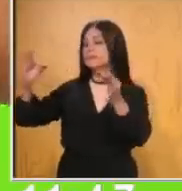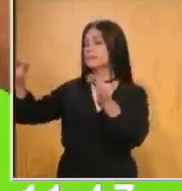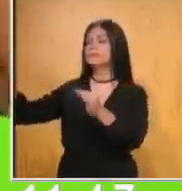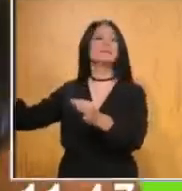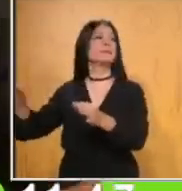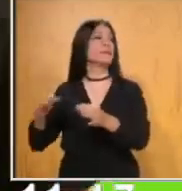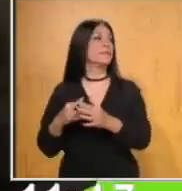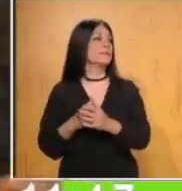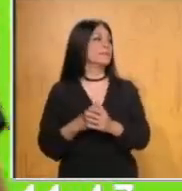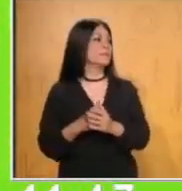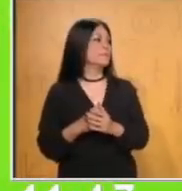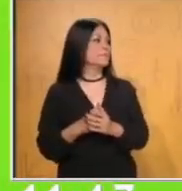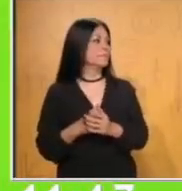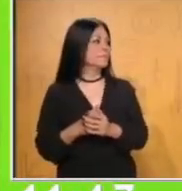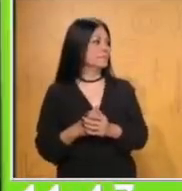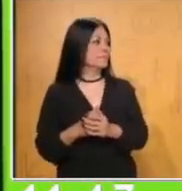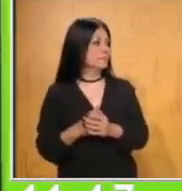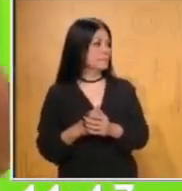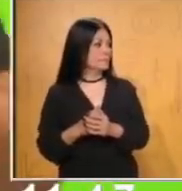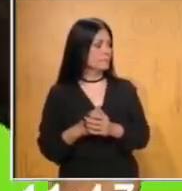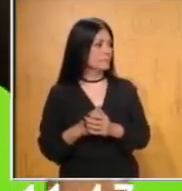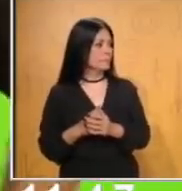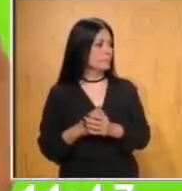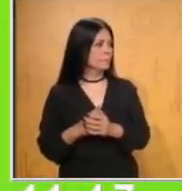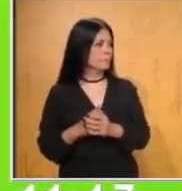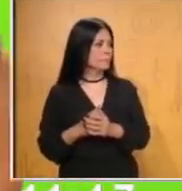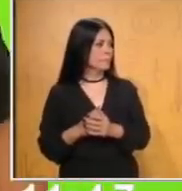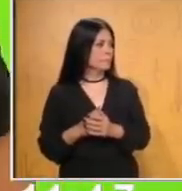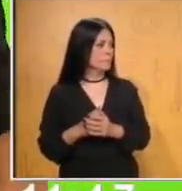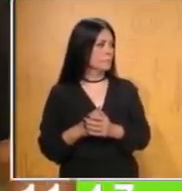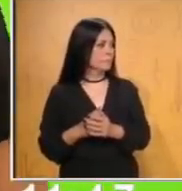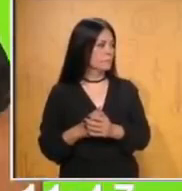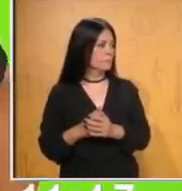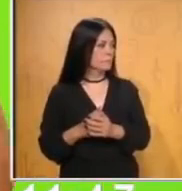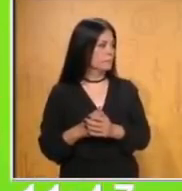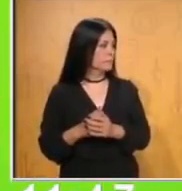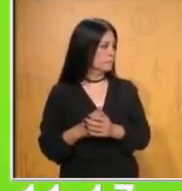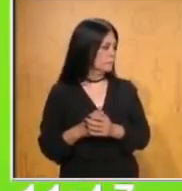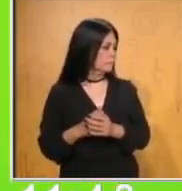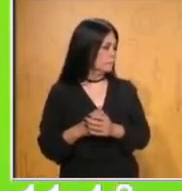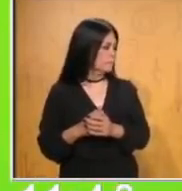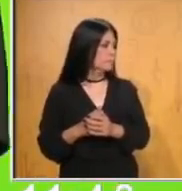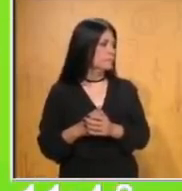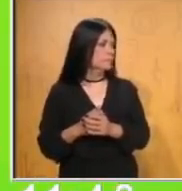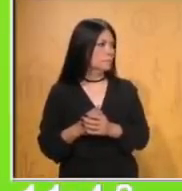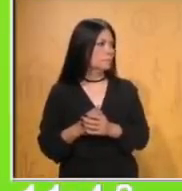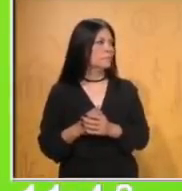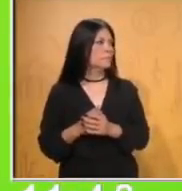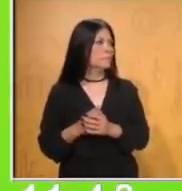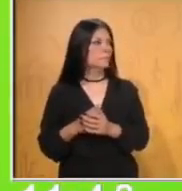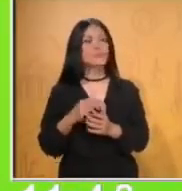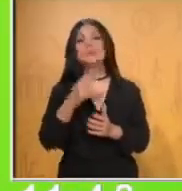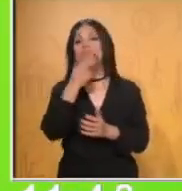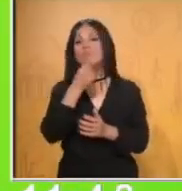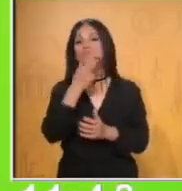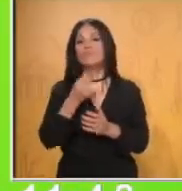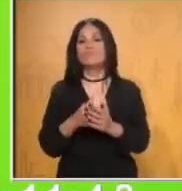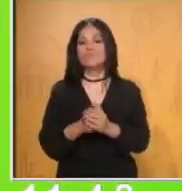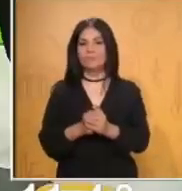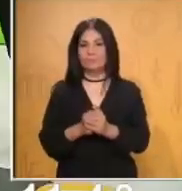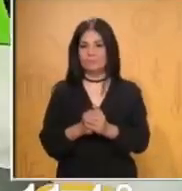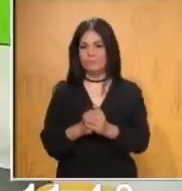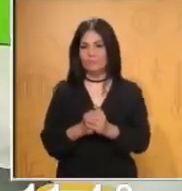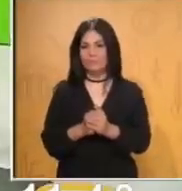entender aquí, por sobre todo por seguridad. Así es que pues, venga, vamos a ir iniciando. ¿Ok? Mi compañero, por favor, nos